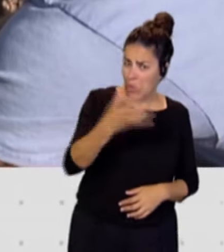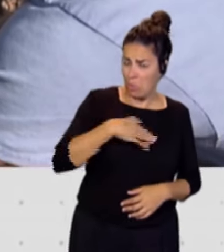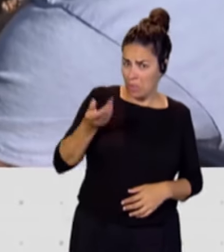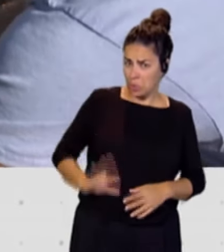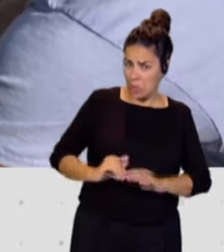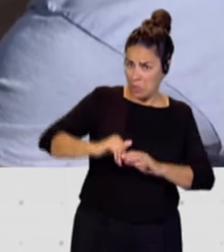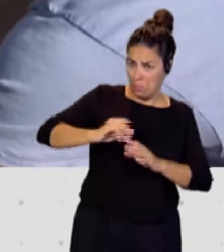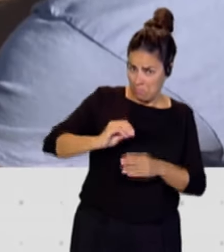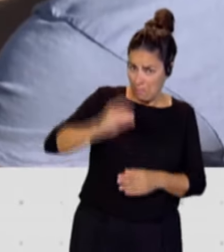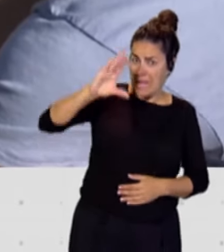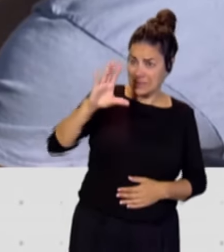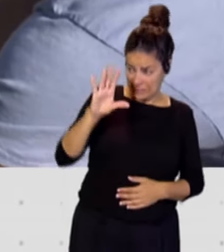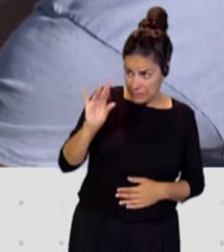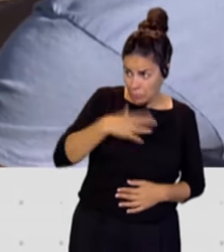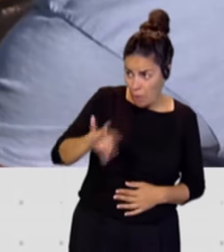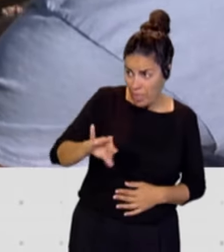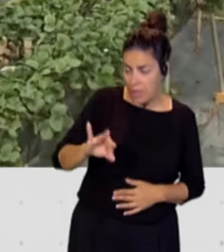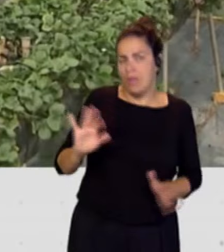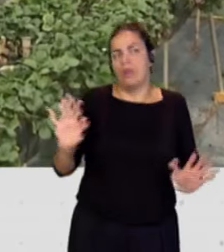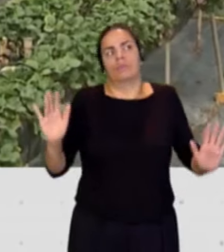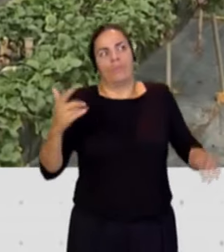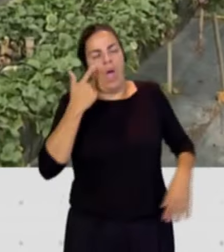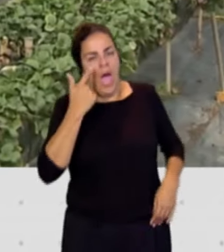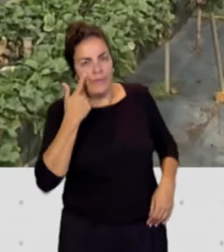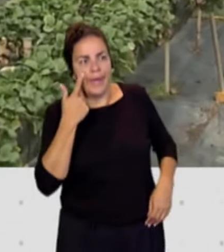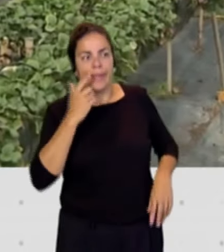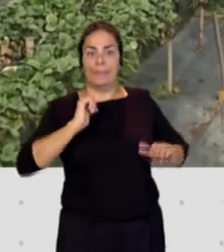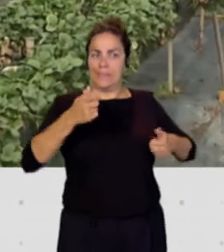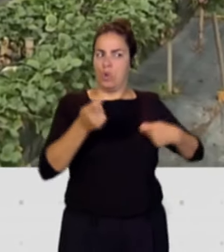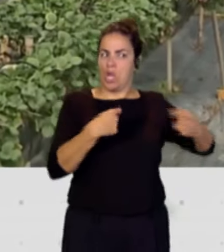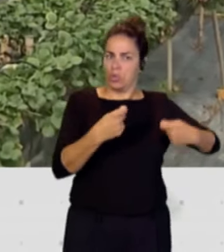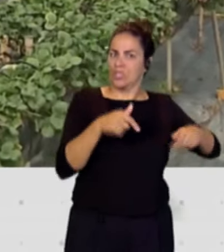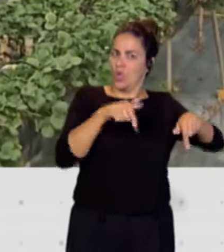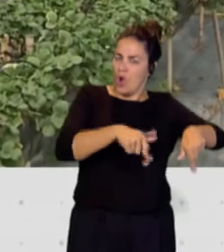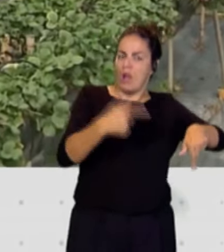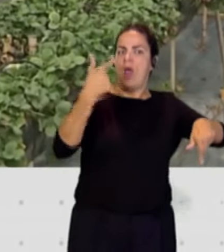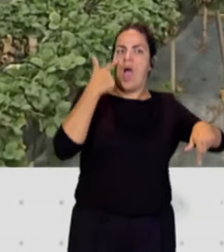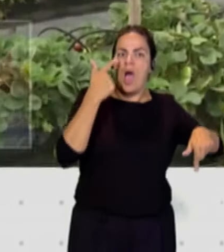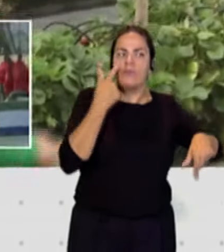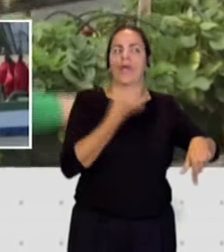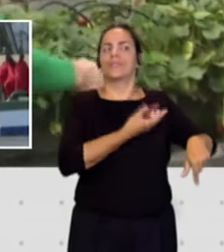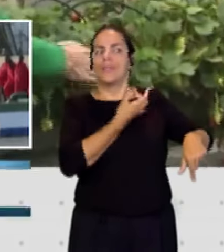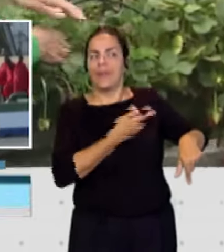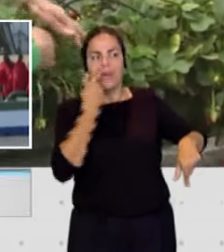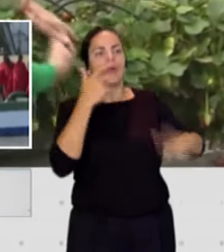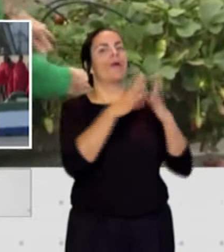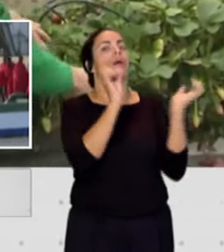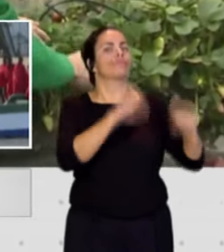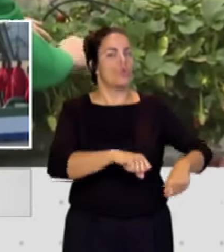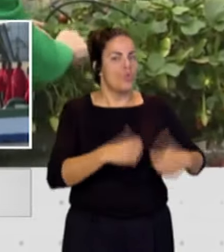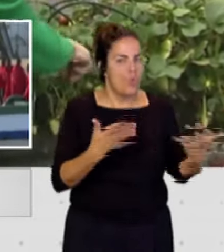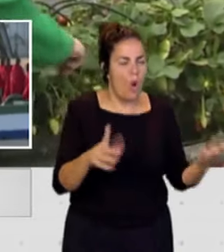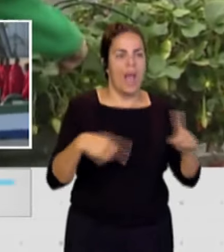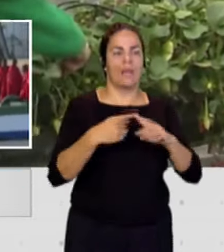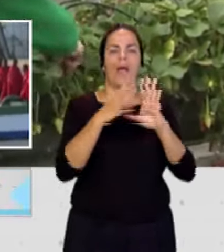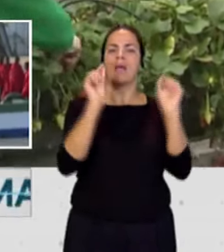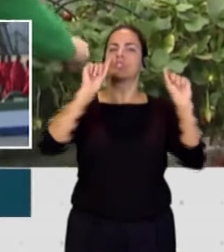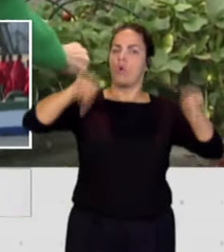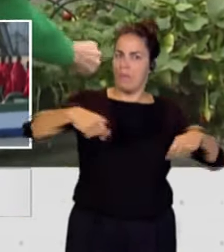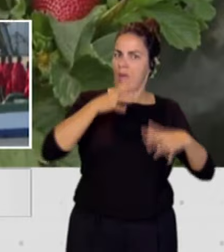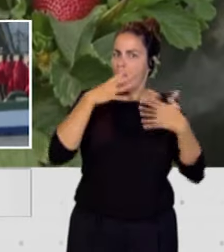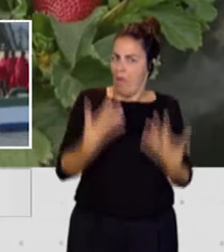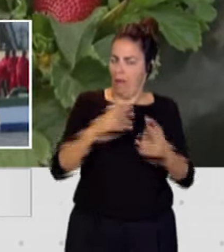sueldos Bueno vamos a ver vamos a empezar por esta negociación vamos a ver en qué acuerdo llegamos con los sindicatos vamos a actualizar el convenio y